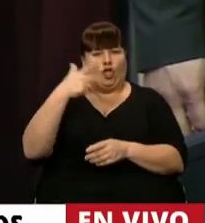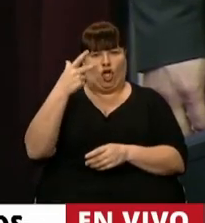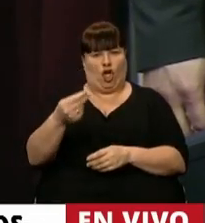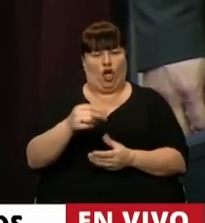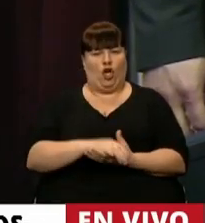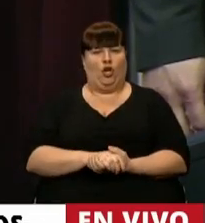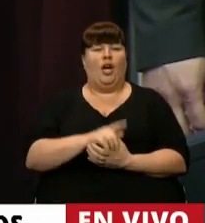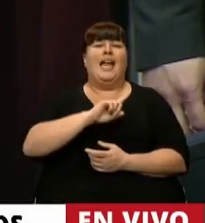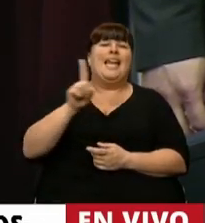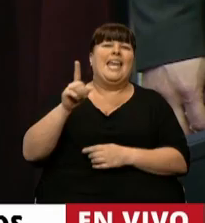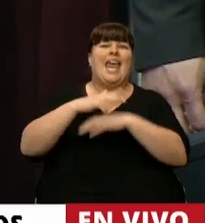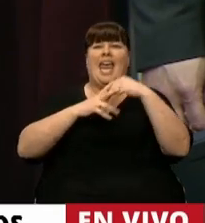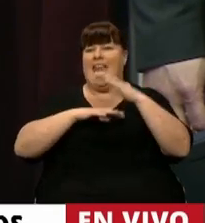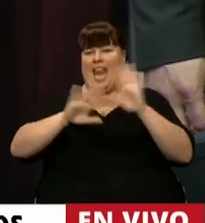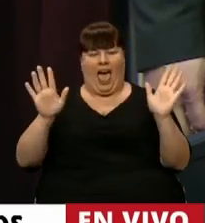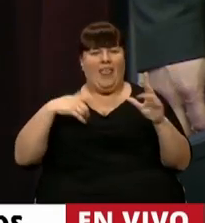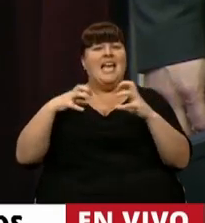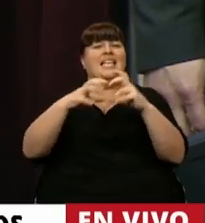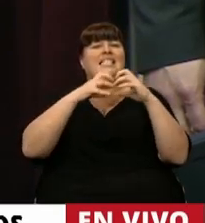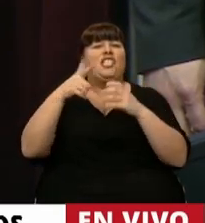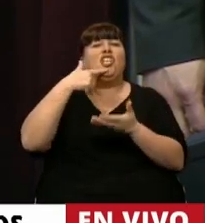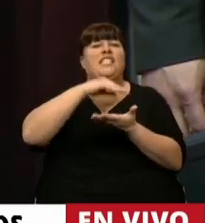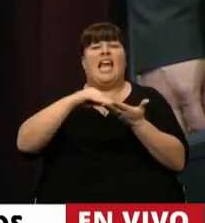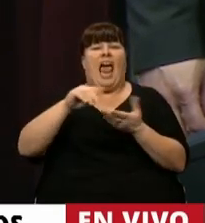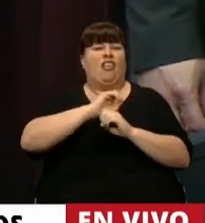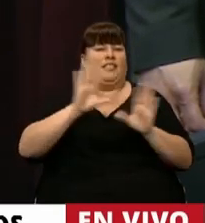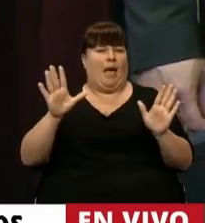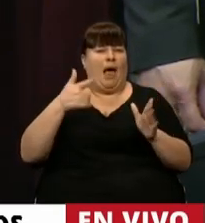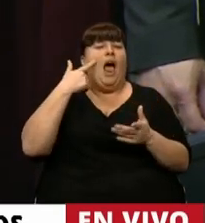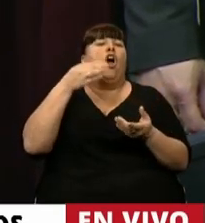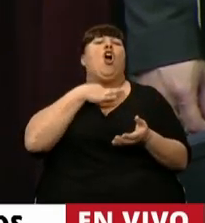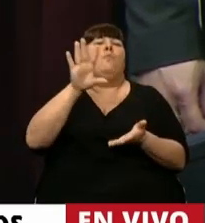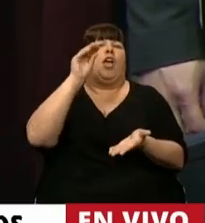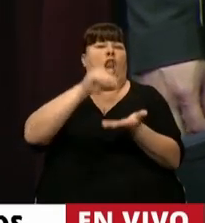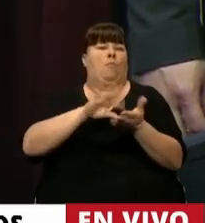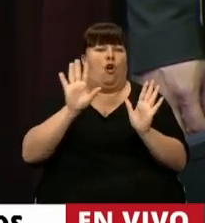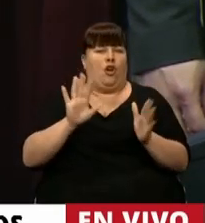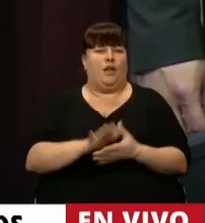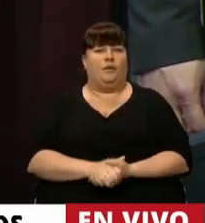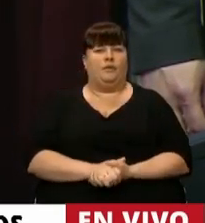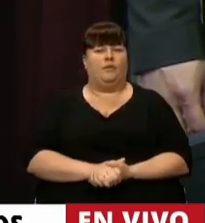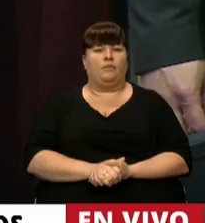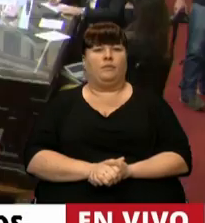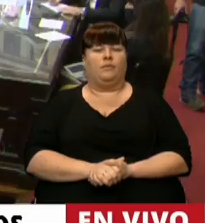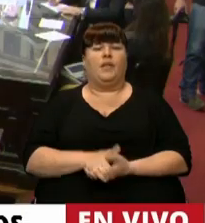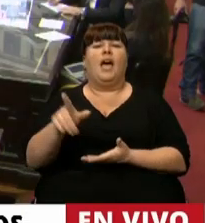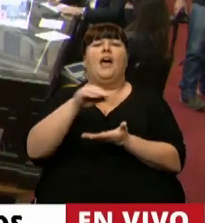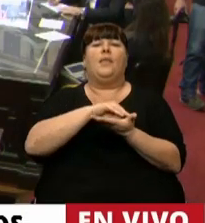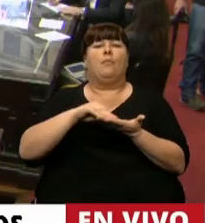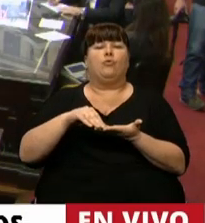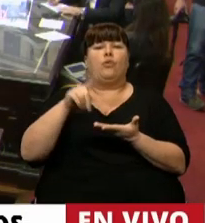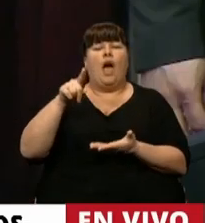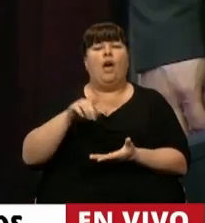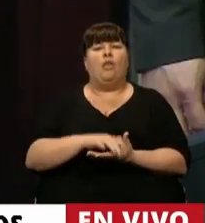positivo o negativo ni es abstención la sesión del senado no fue legal con putin o como quiera presidente diputado